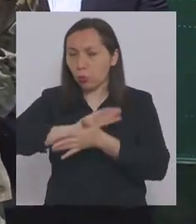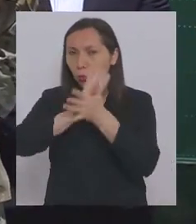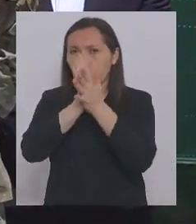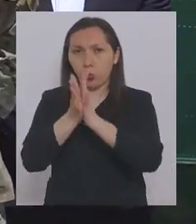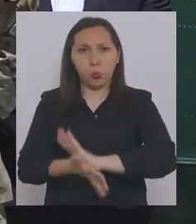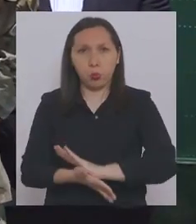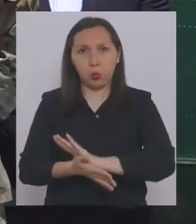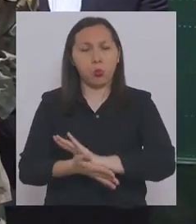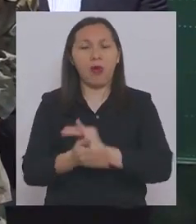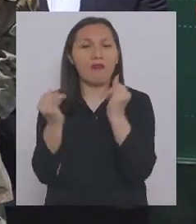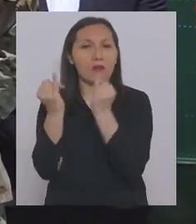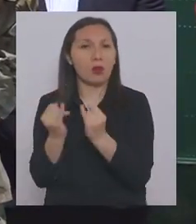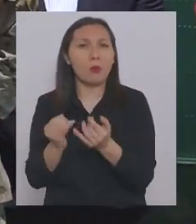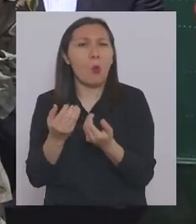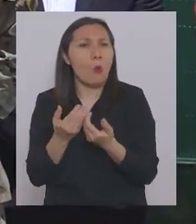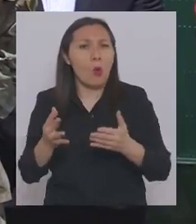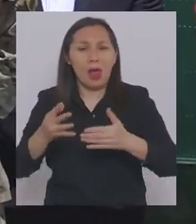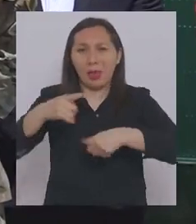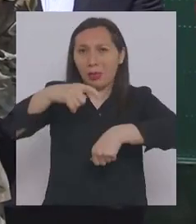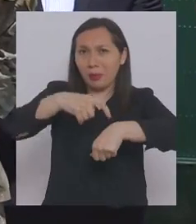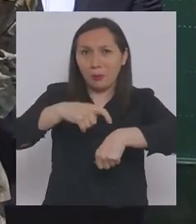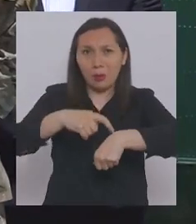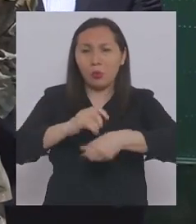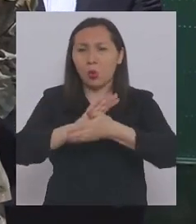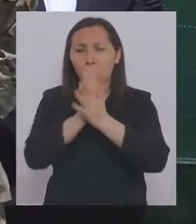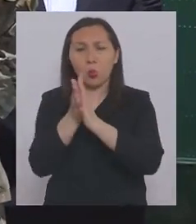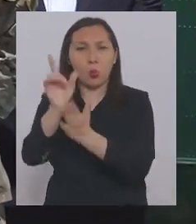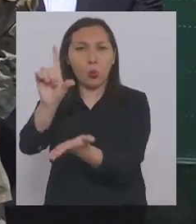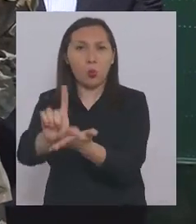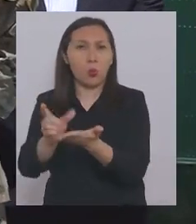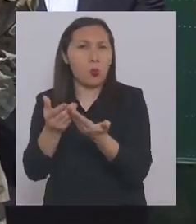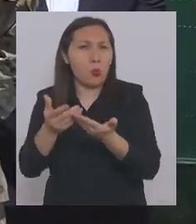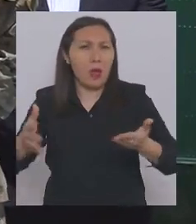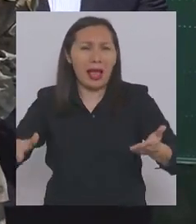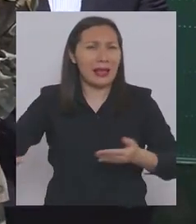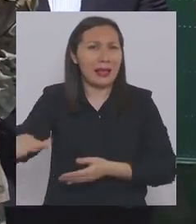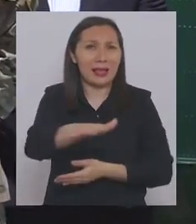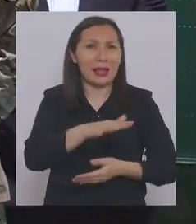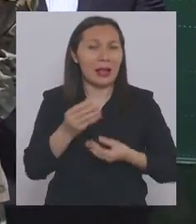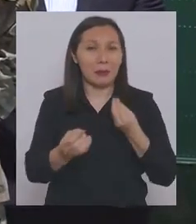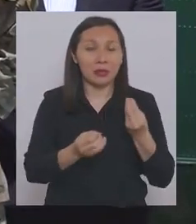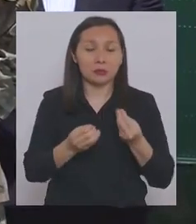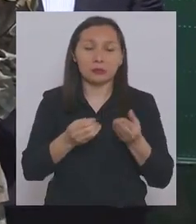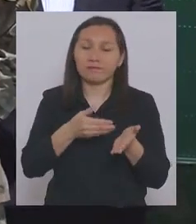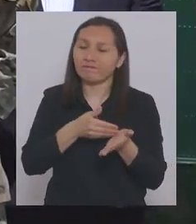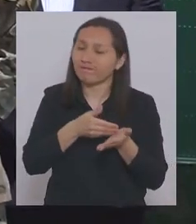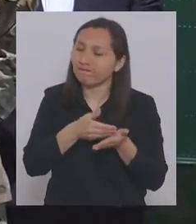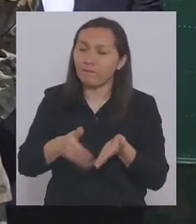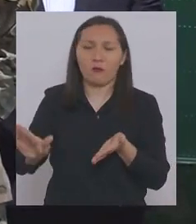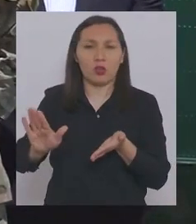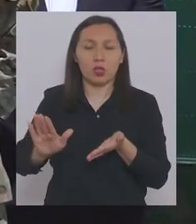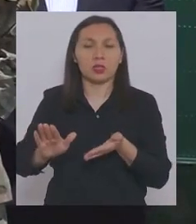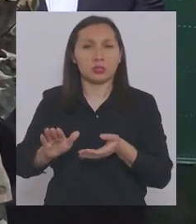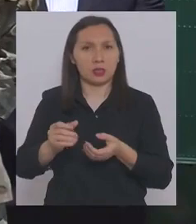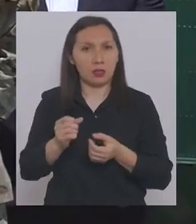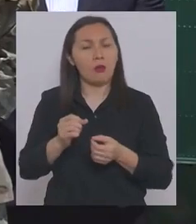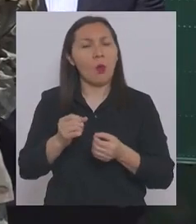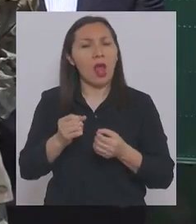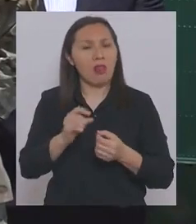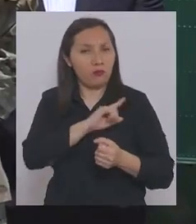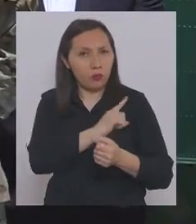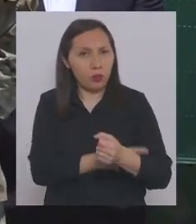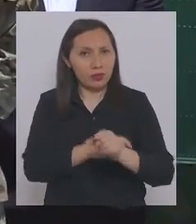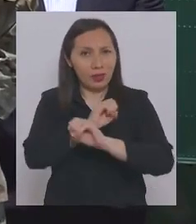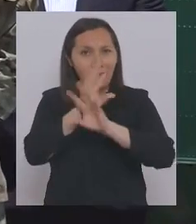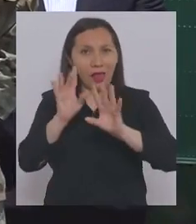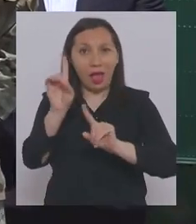sus formas, en todo tiempo, en todo lugar y en toda circunstancia. Y rechazar con fuerza y claridad a